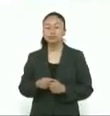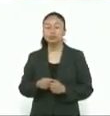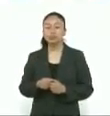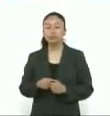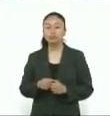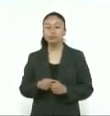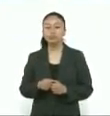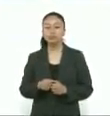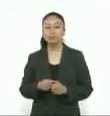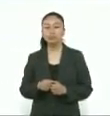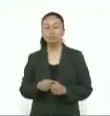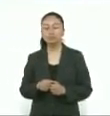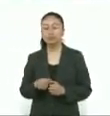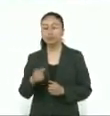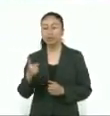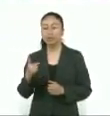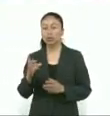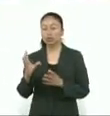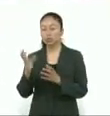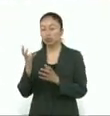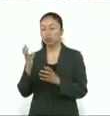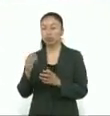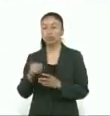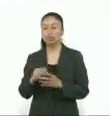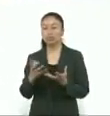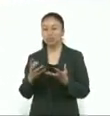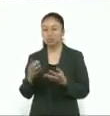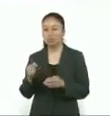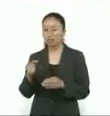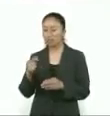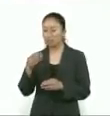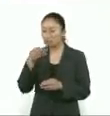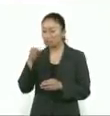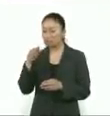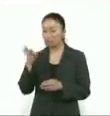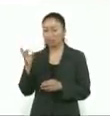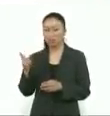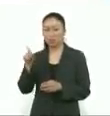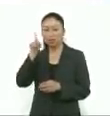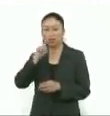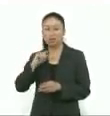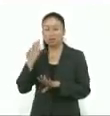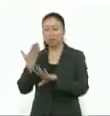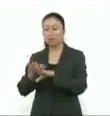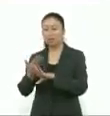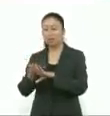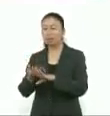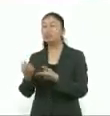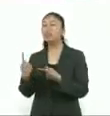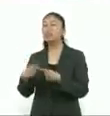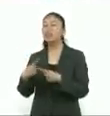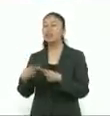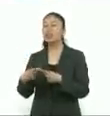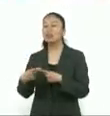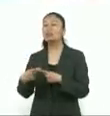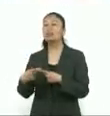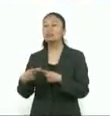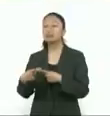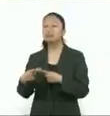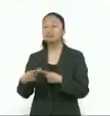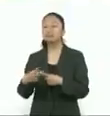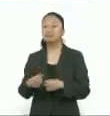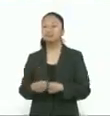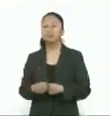llamó lavadora de dos patas a las mujeres? El traidor a la democracia.